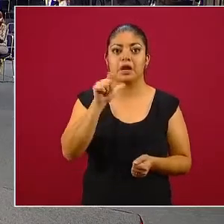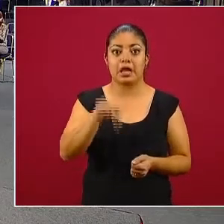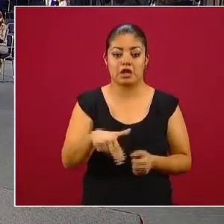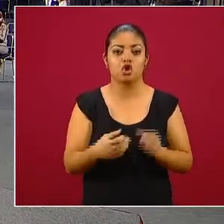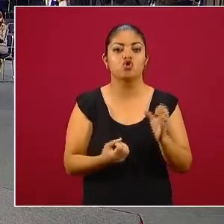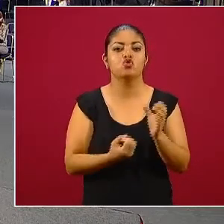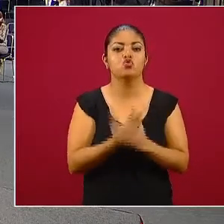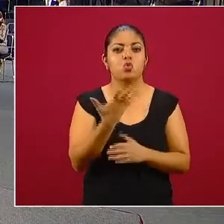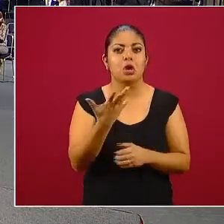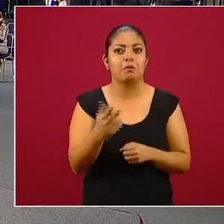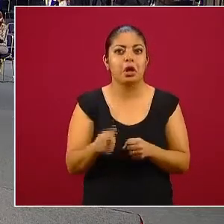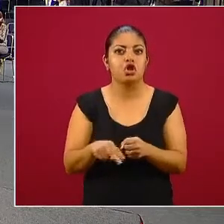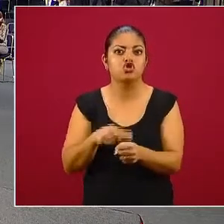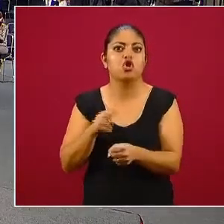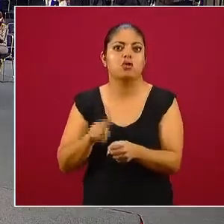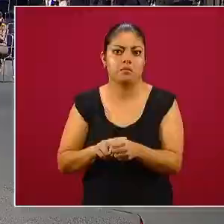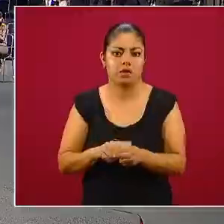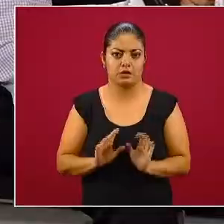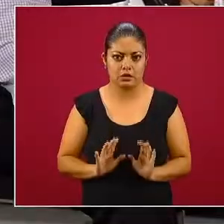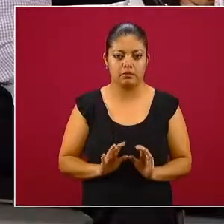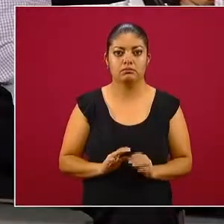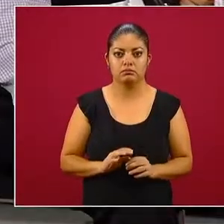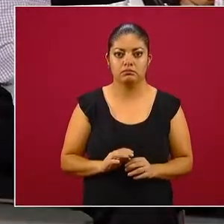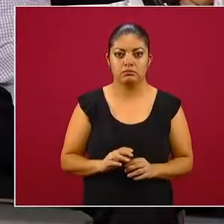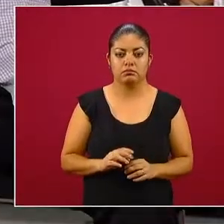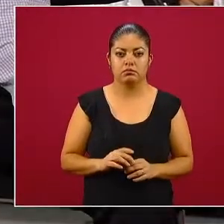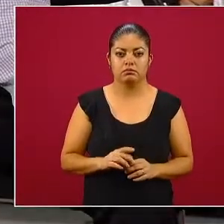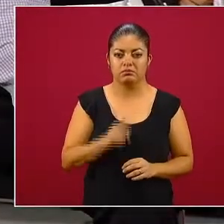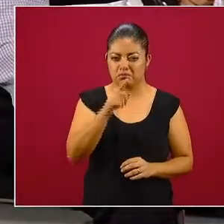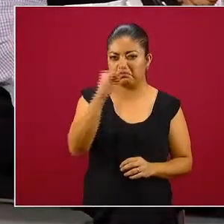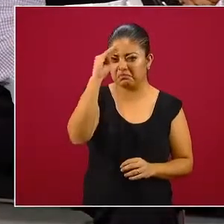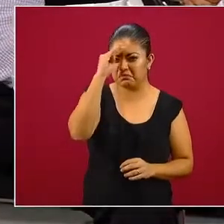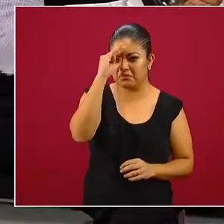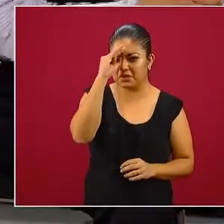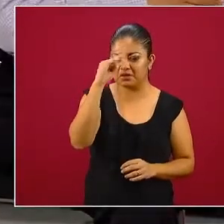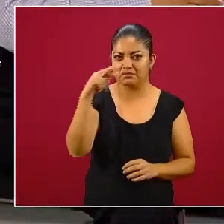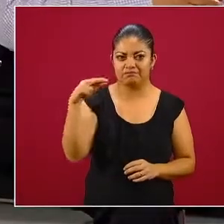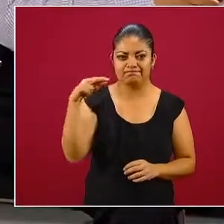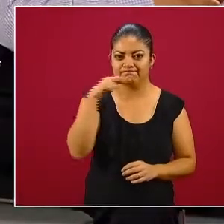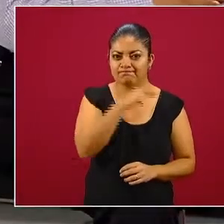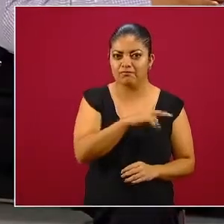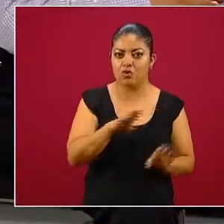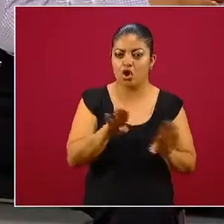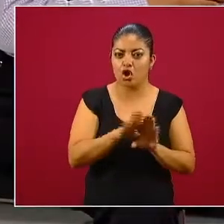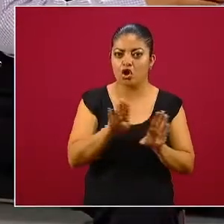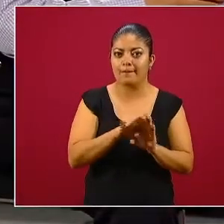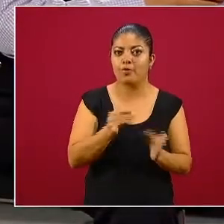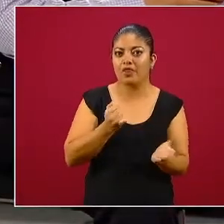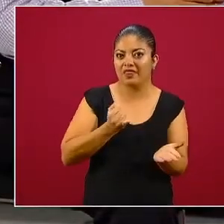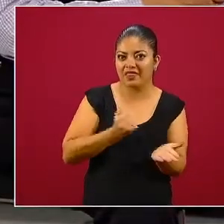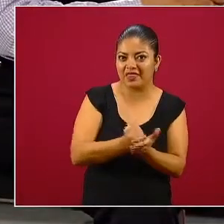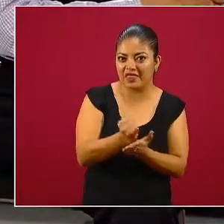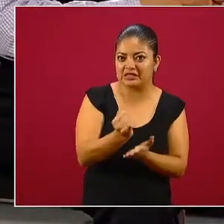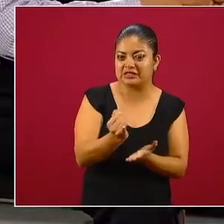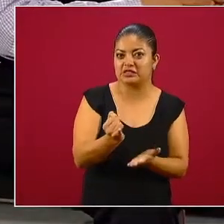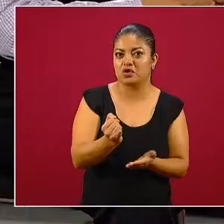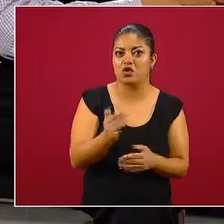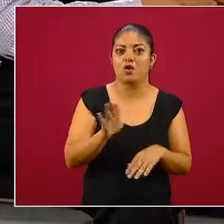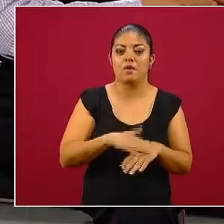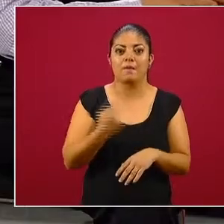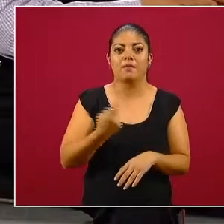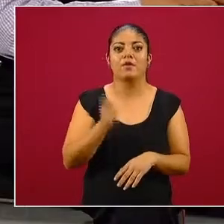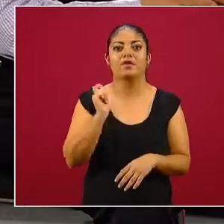normalidad. Doctor, ¿no será muy precipitado tomar esta decisión, dado que estamos